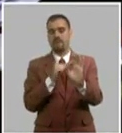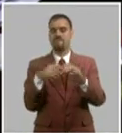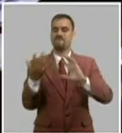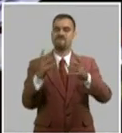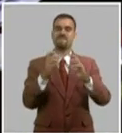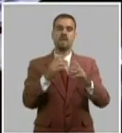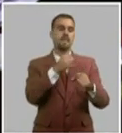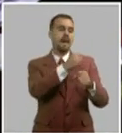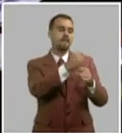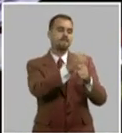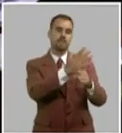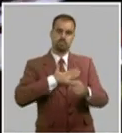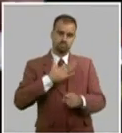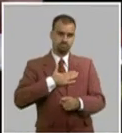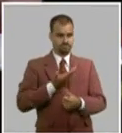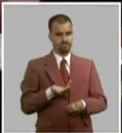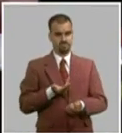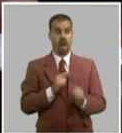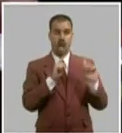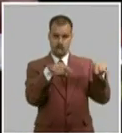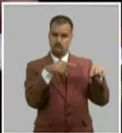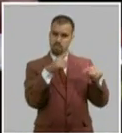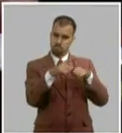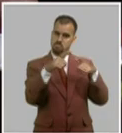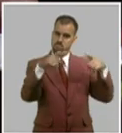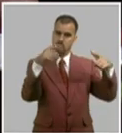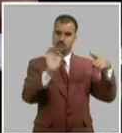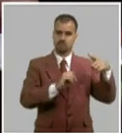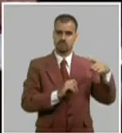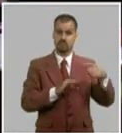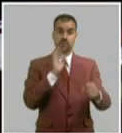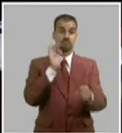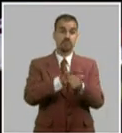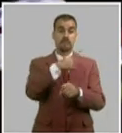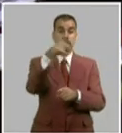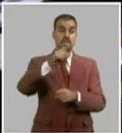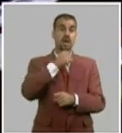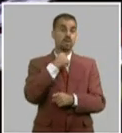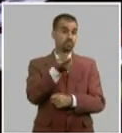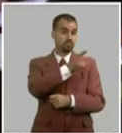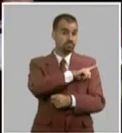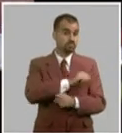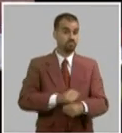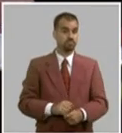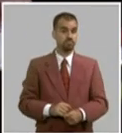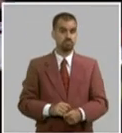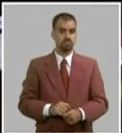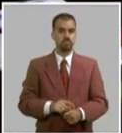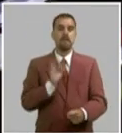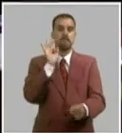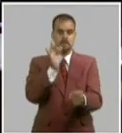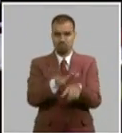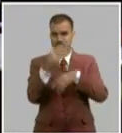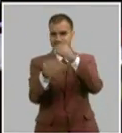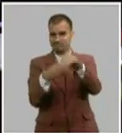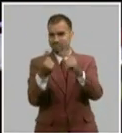gestión no estatal. Y a partir del 1 de enero pusimos en práctica la tarea de